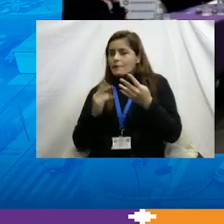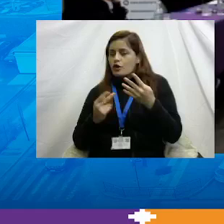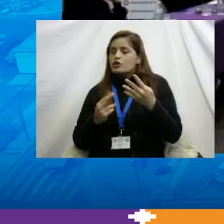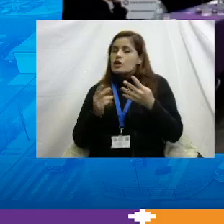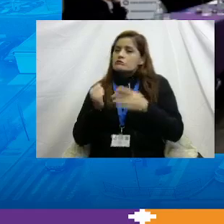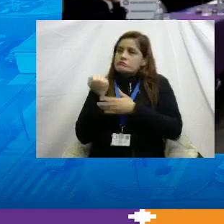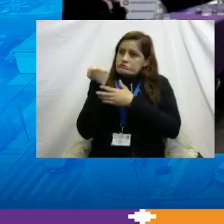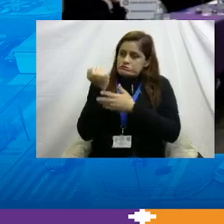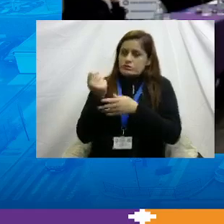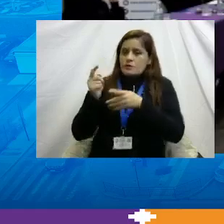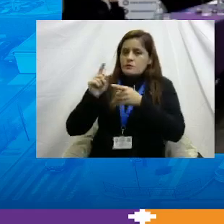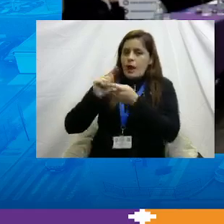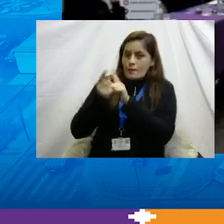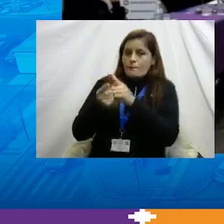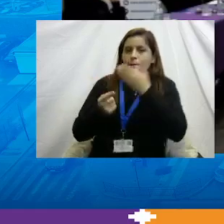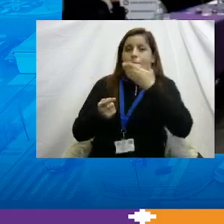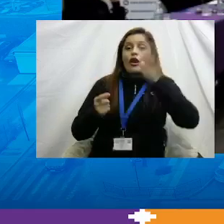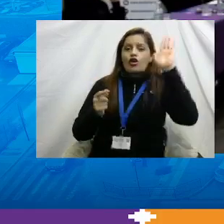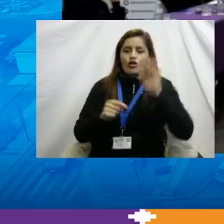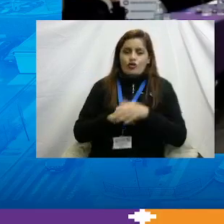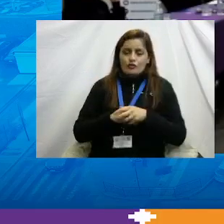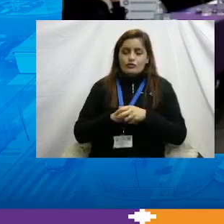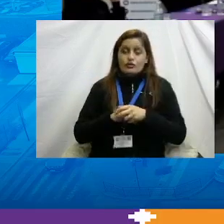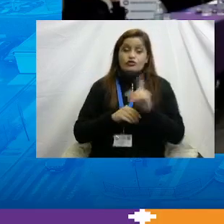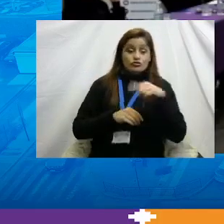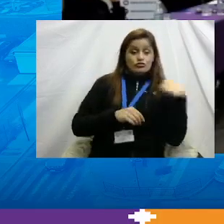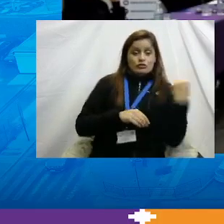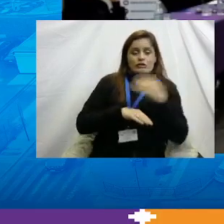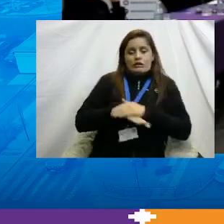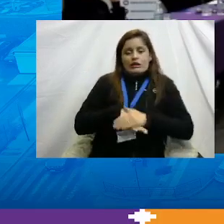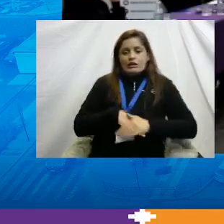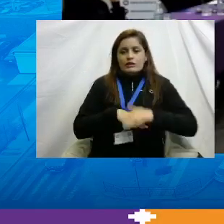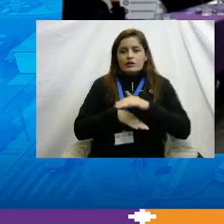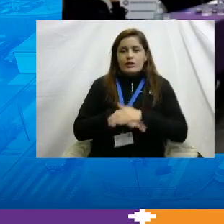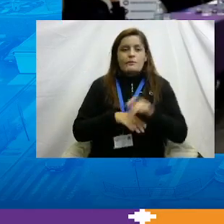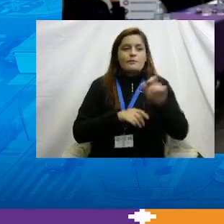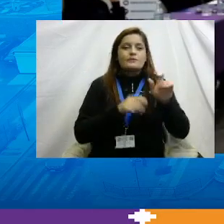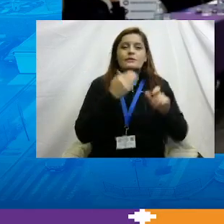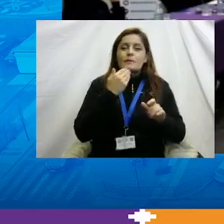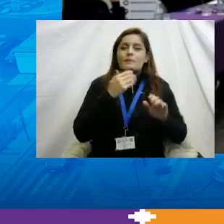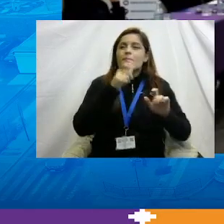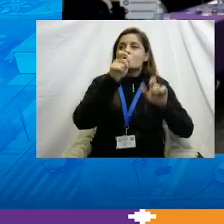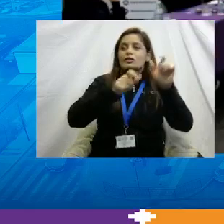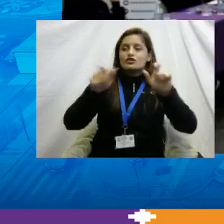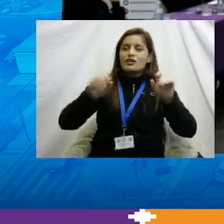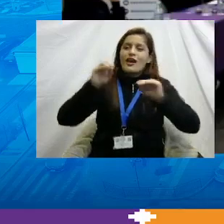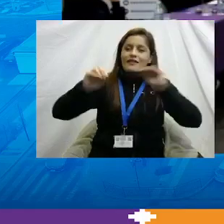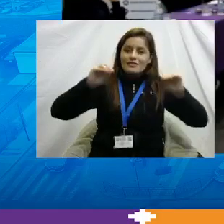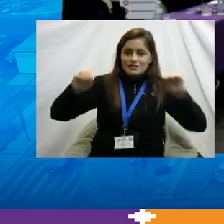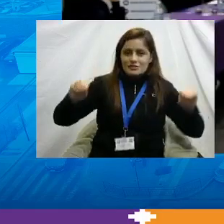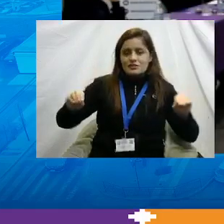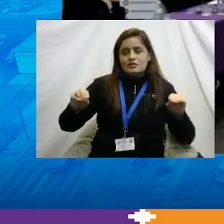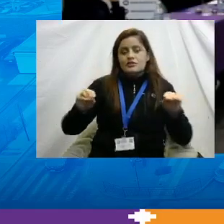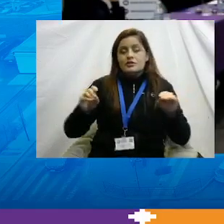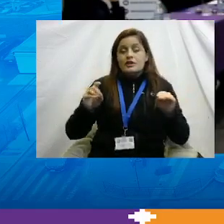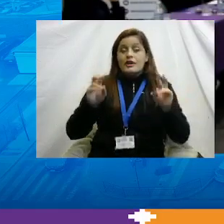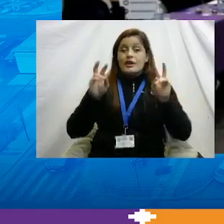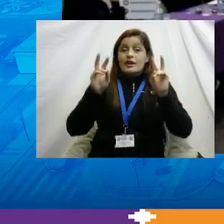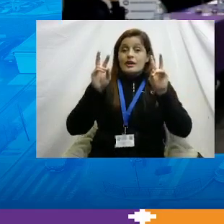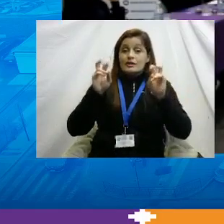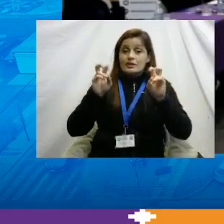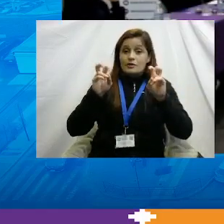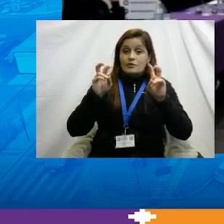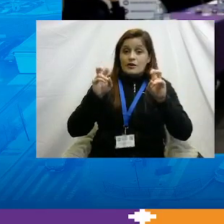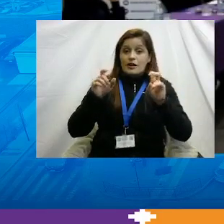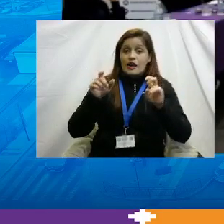Y para también la tranquilidad de todos los concejales y la comunidad, las atenciones ginecológicas en la sede